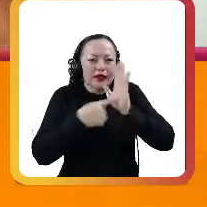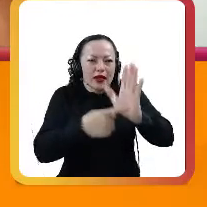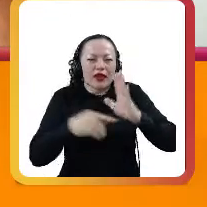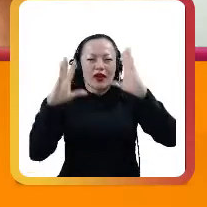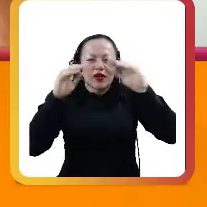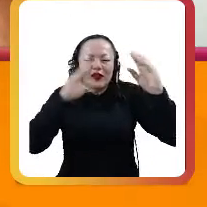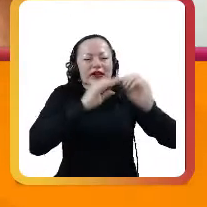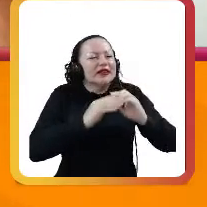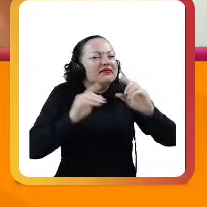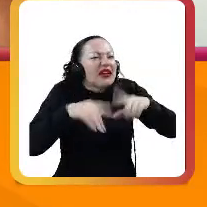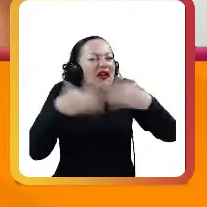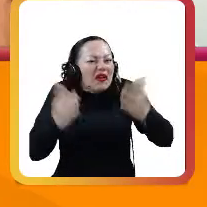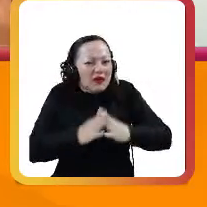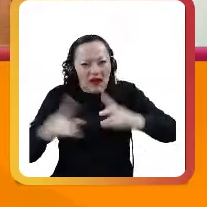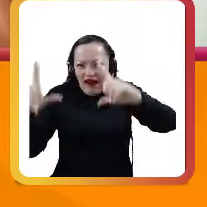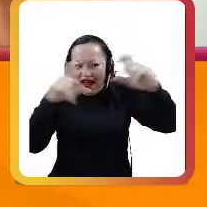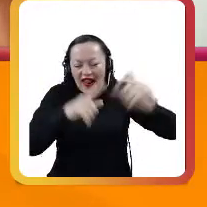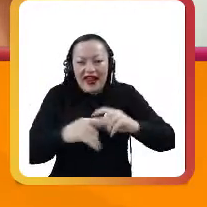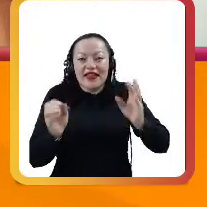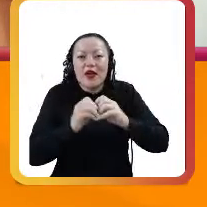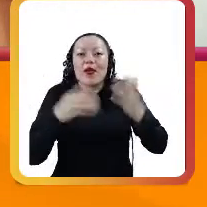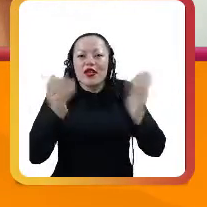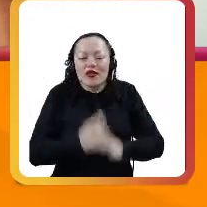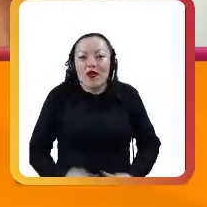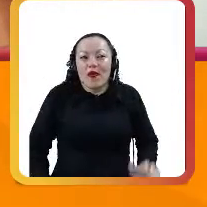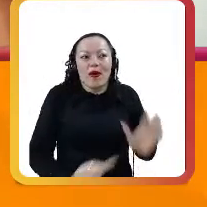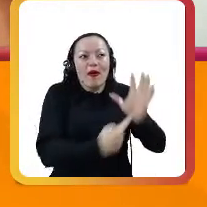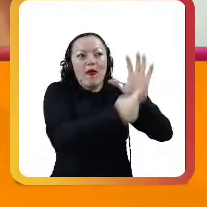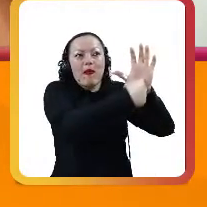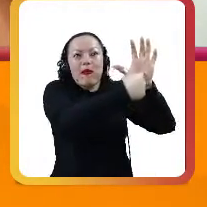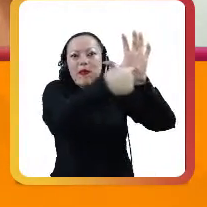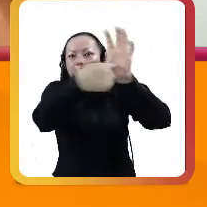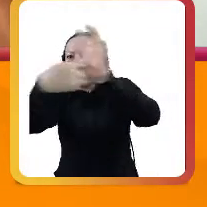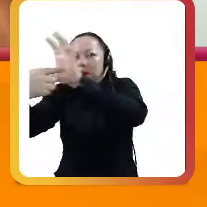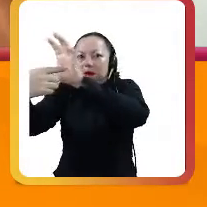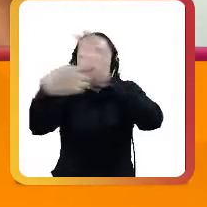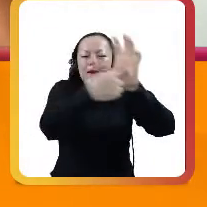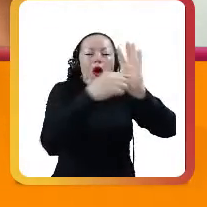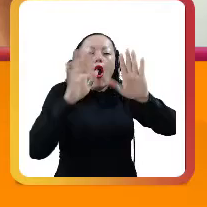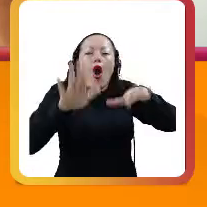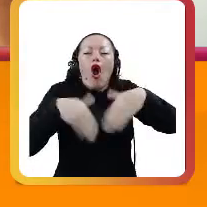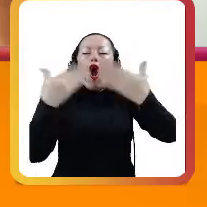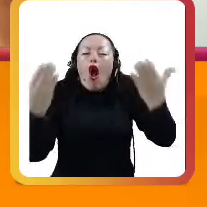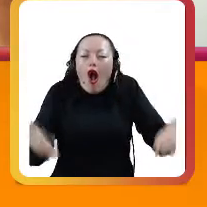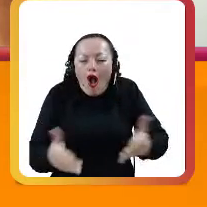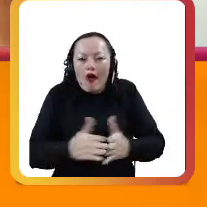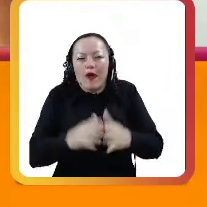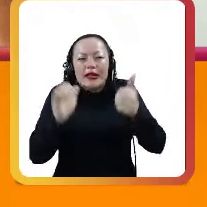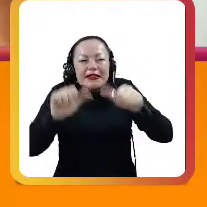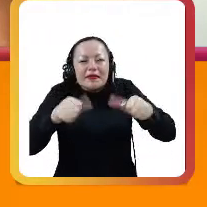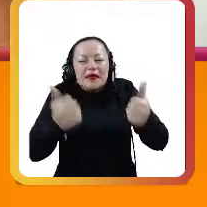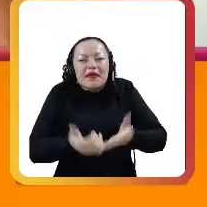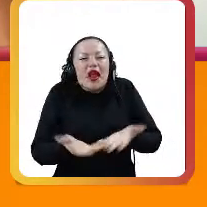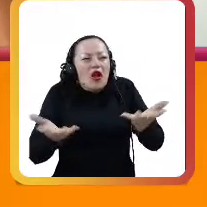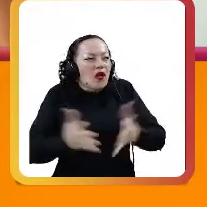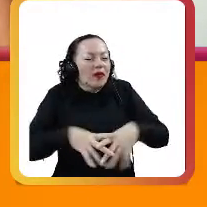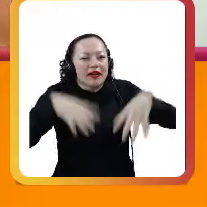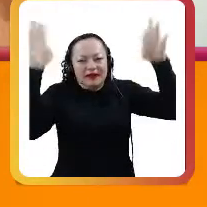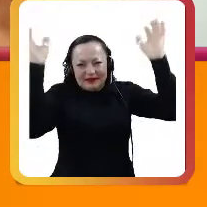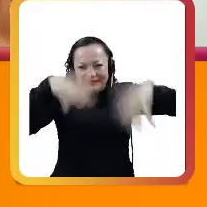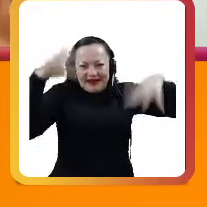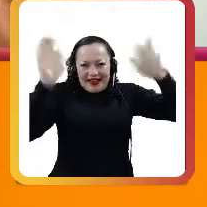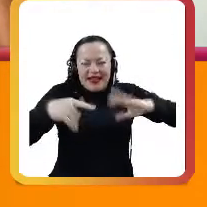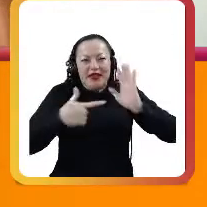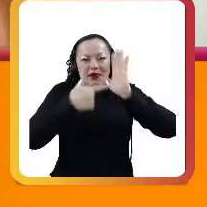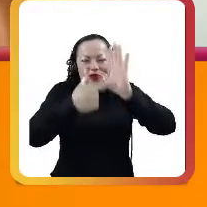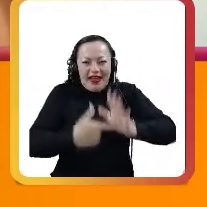la terraza donde se ven las antenas satélites para que nos muestre cómo está la lluvia en